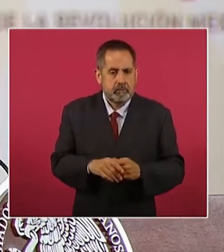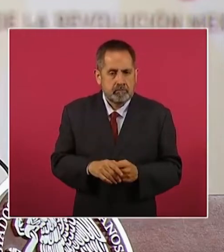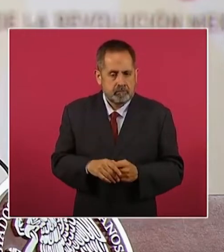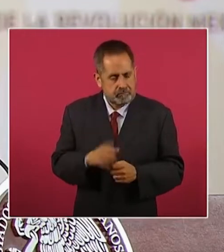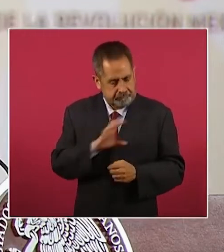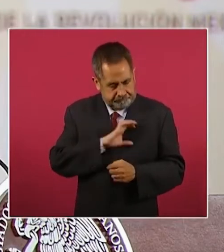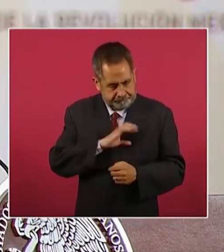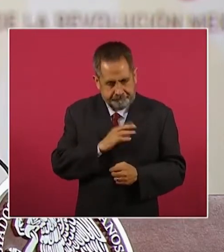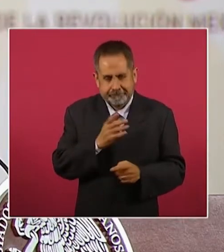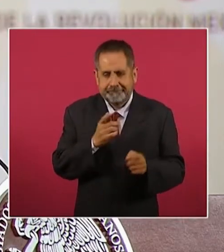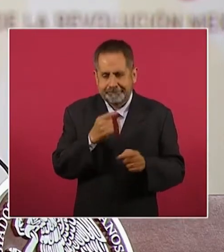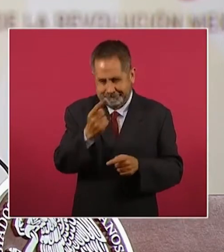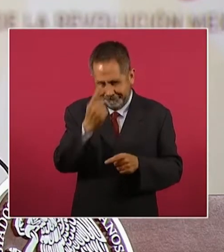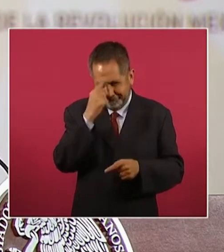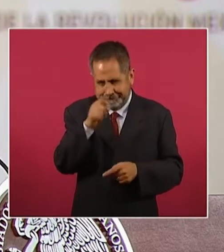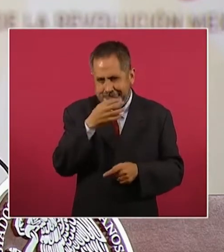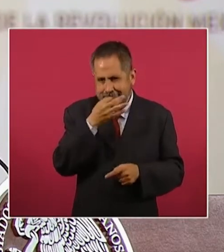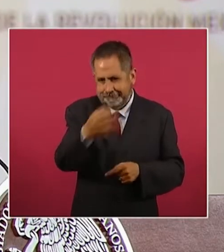afectuosamente,